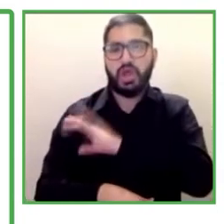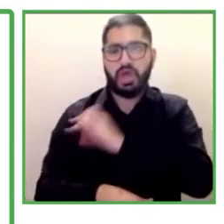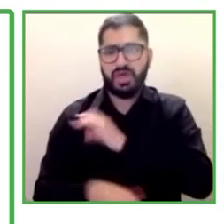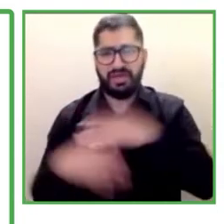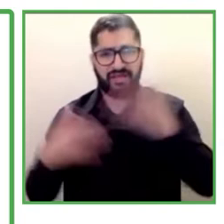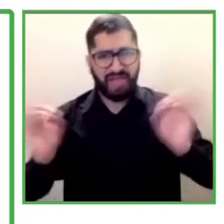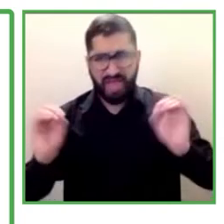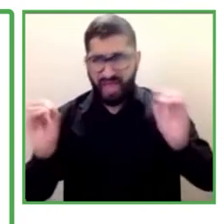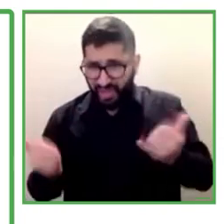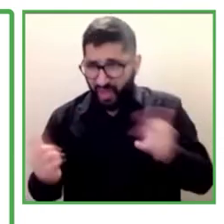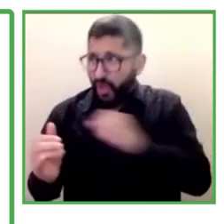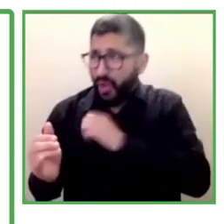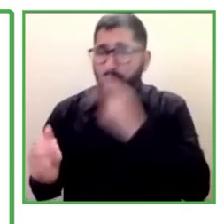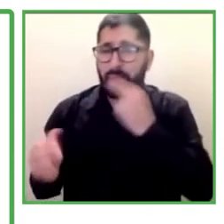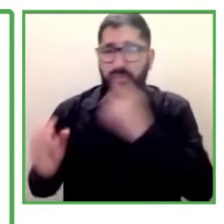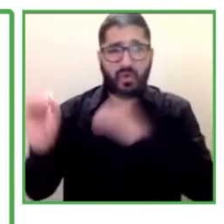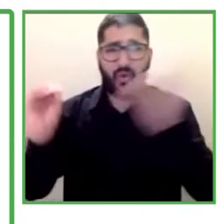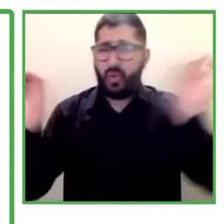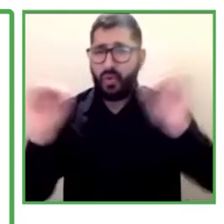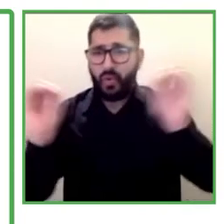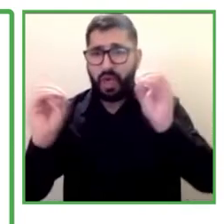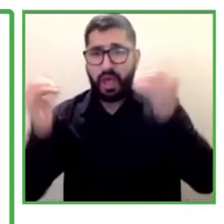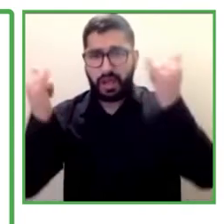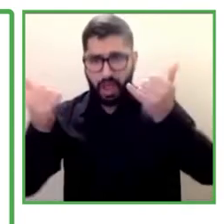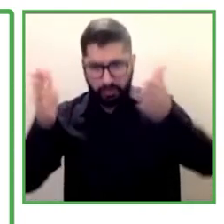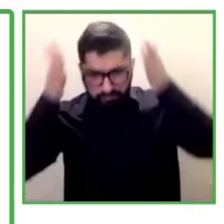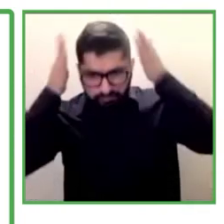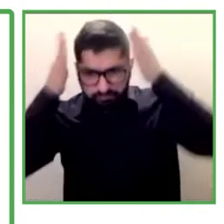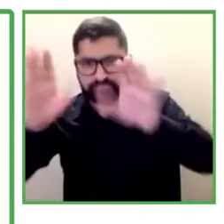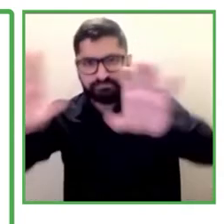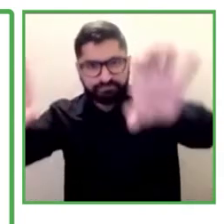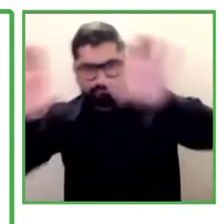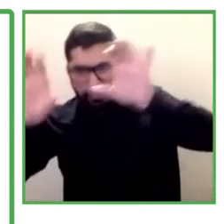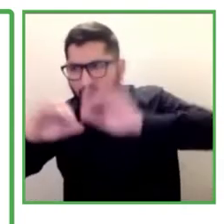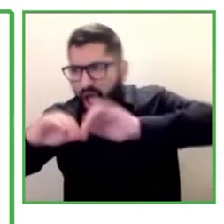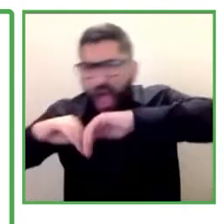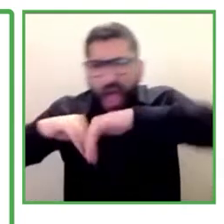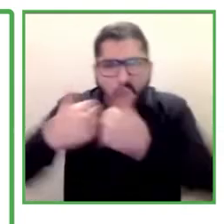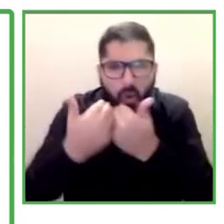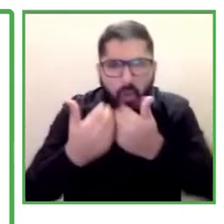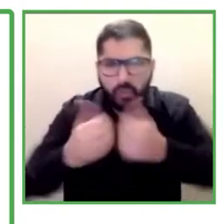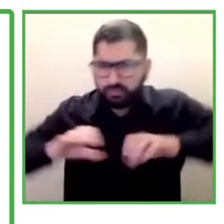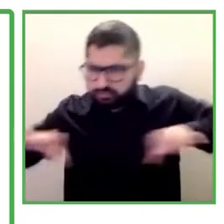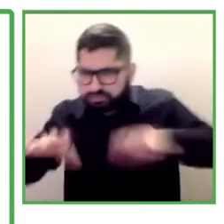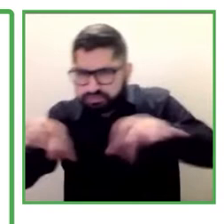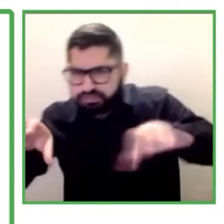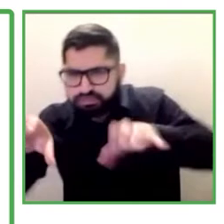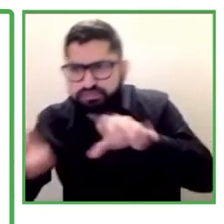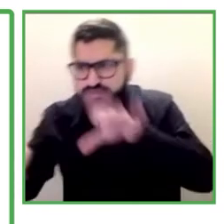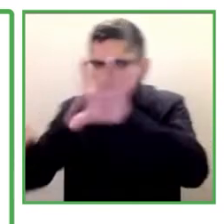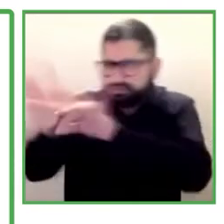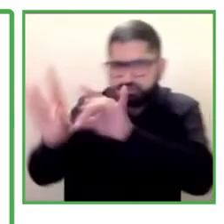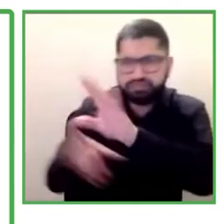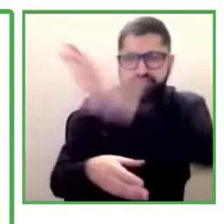necesidades y ver en cada minuto cómo poder incorporarlos a ellos en el proceso.